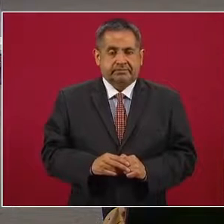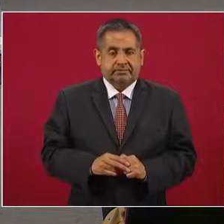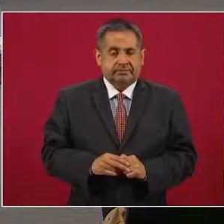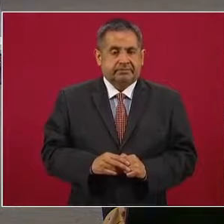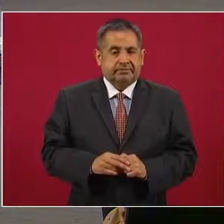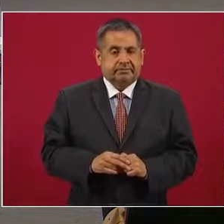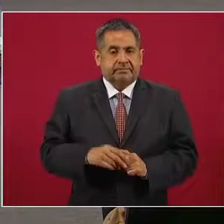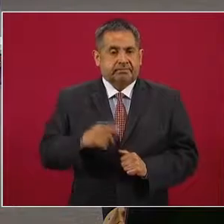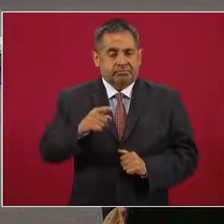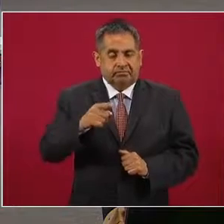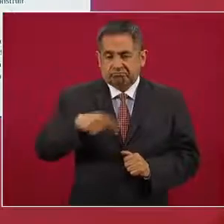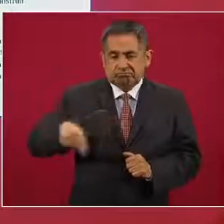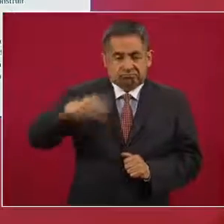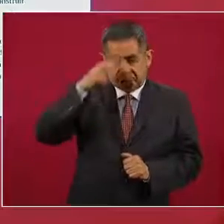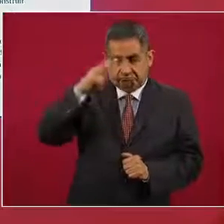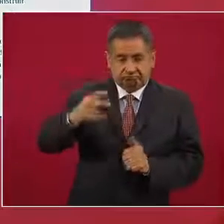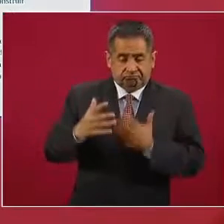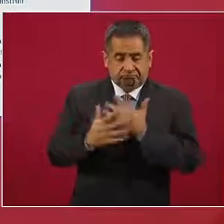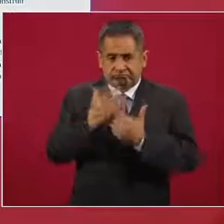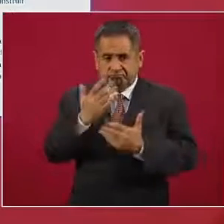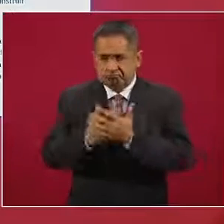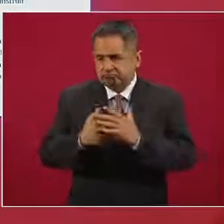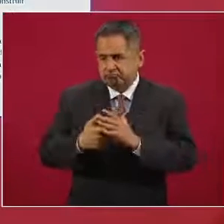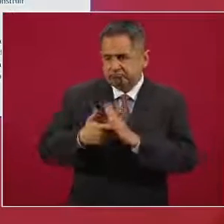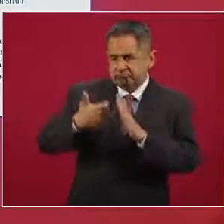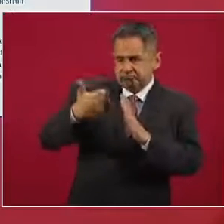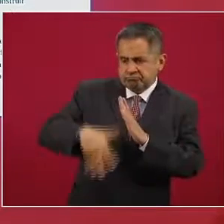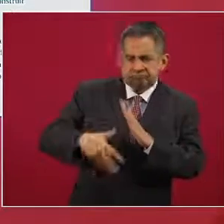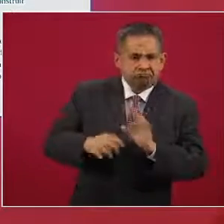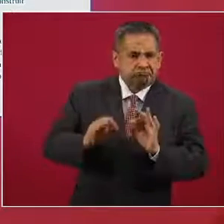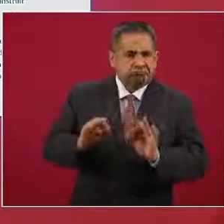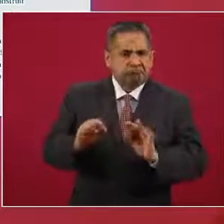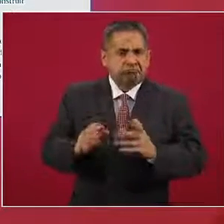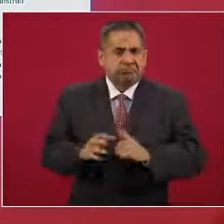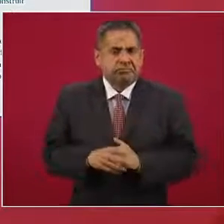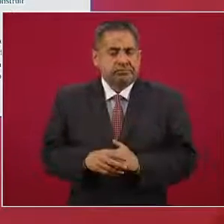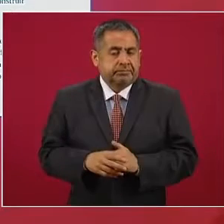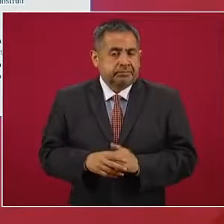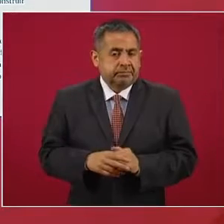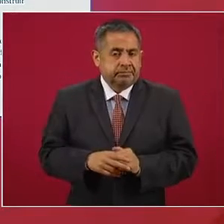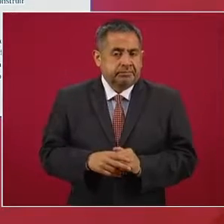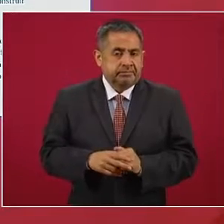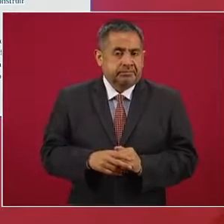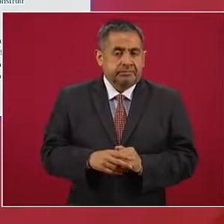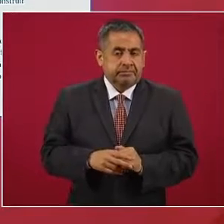tiene una mano de obra barata. Yo diría que esto